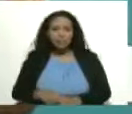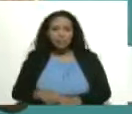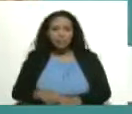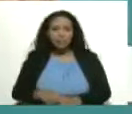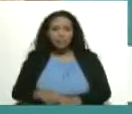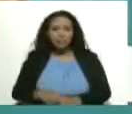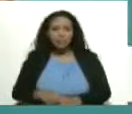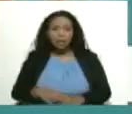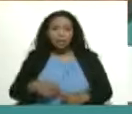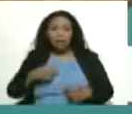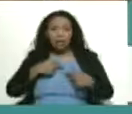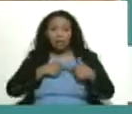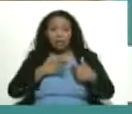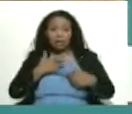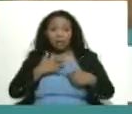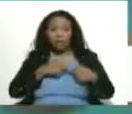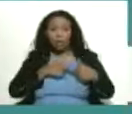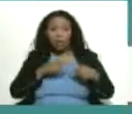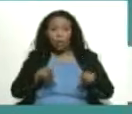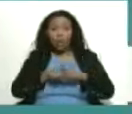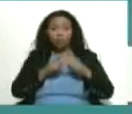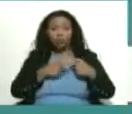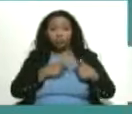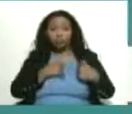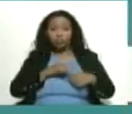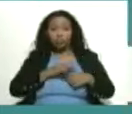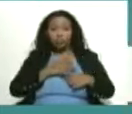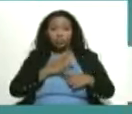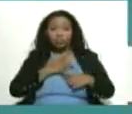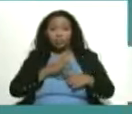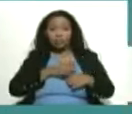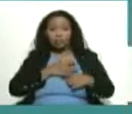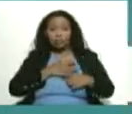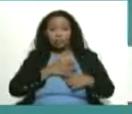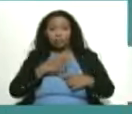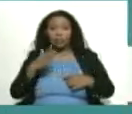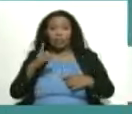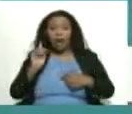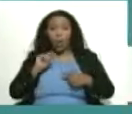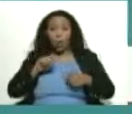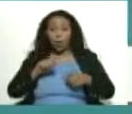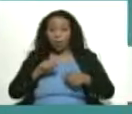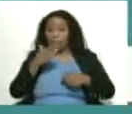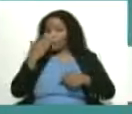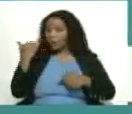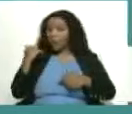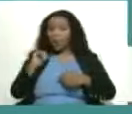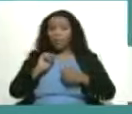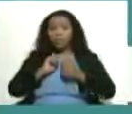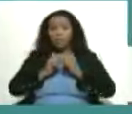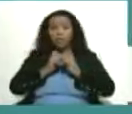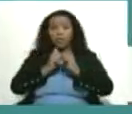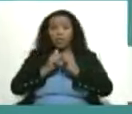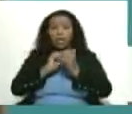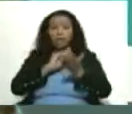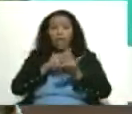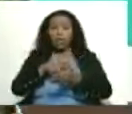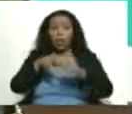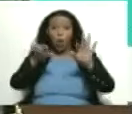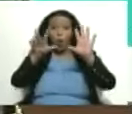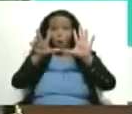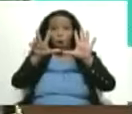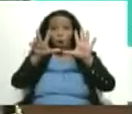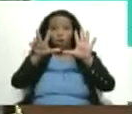que vibra. Ahorita llegaron los atletas que llegaron de los Juegos de Chile, y decía el presidente,